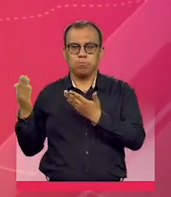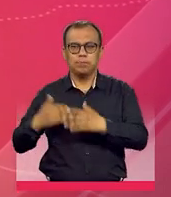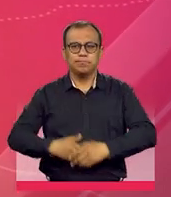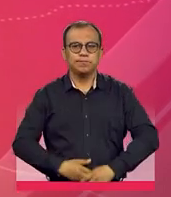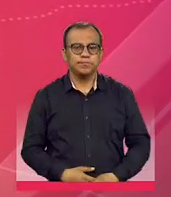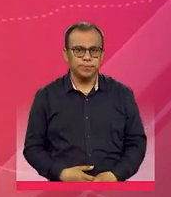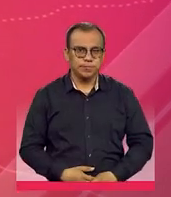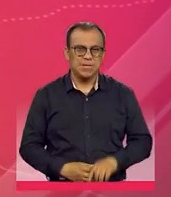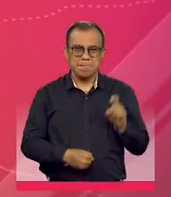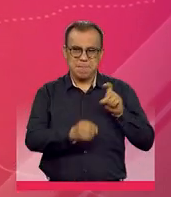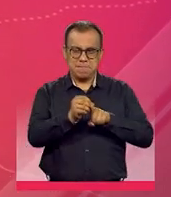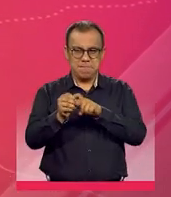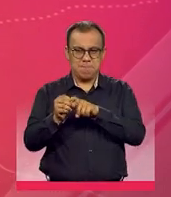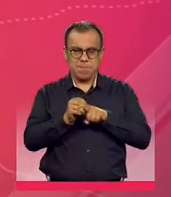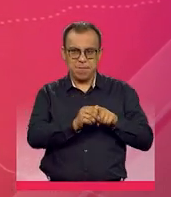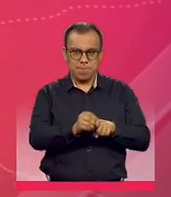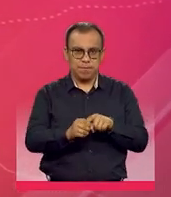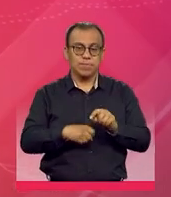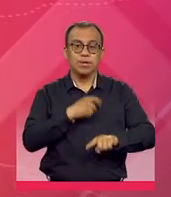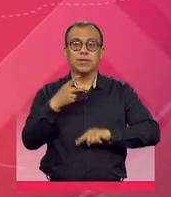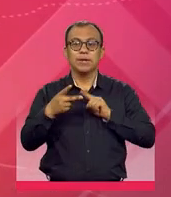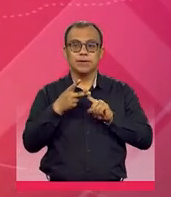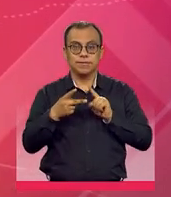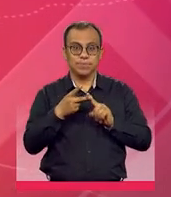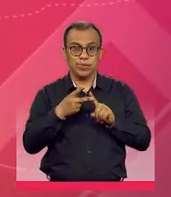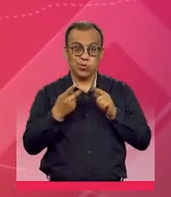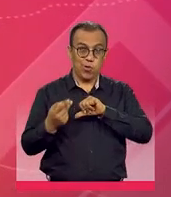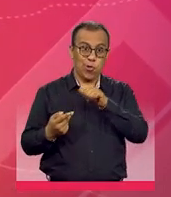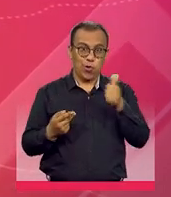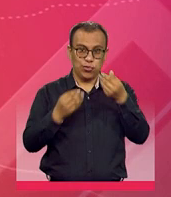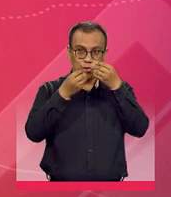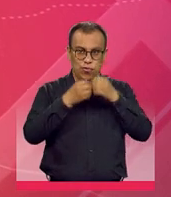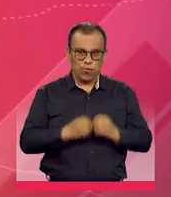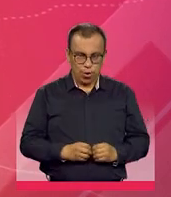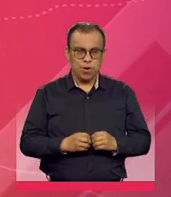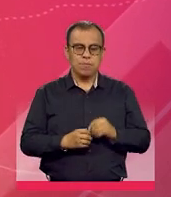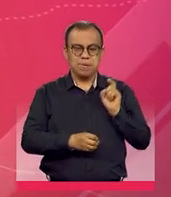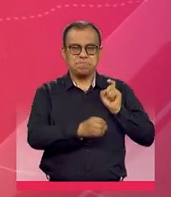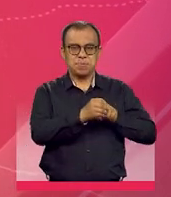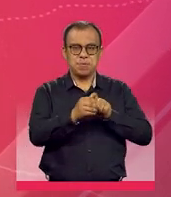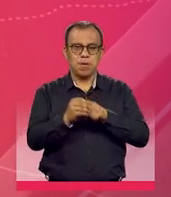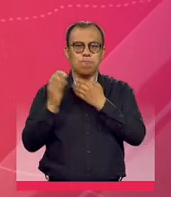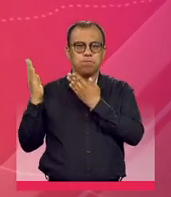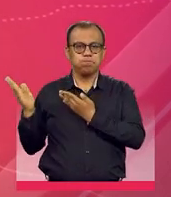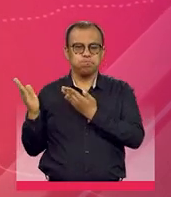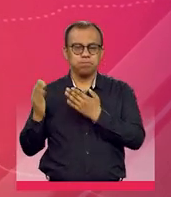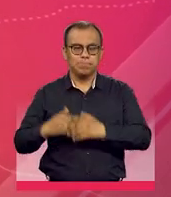6.829.796 afiliados en el régimen de prima media y en beneficios económicos periódicos BEPS